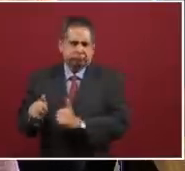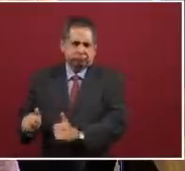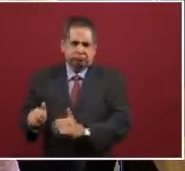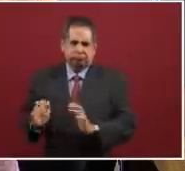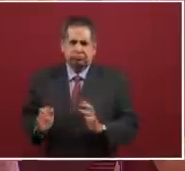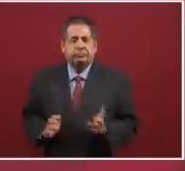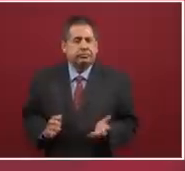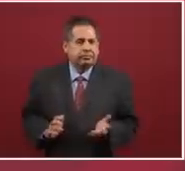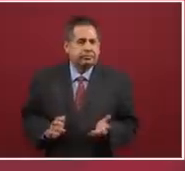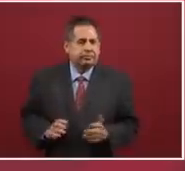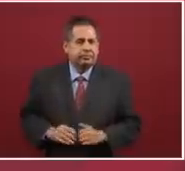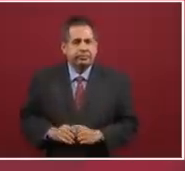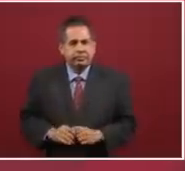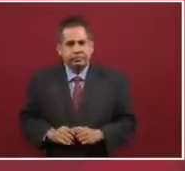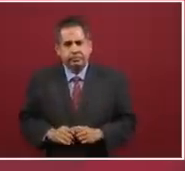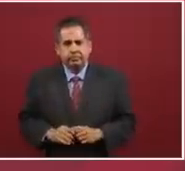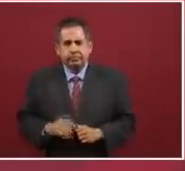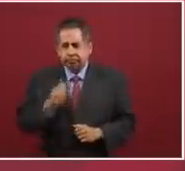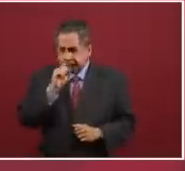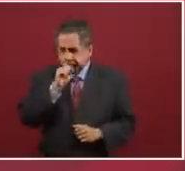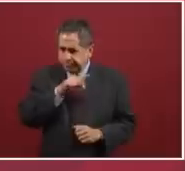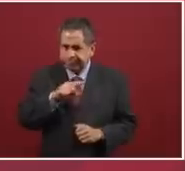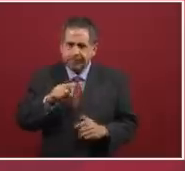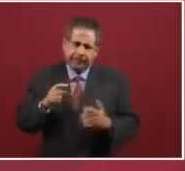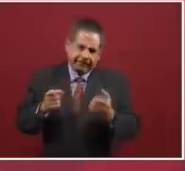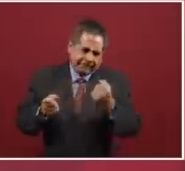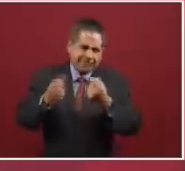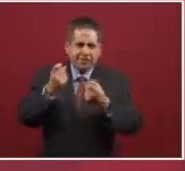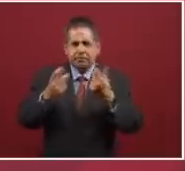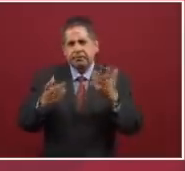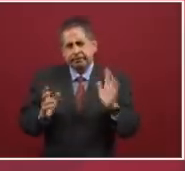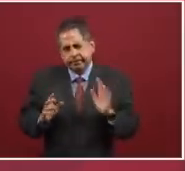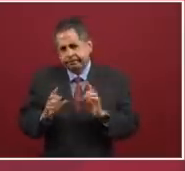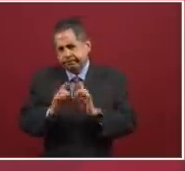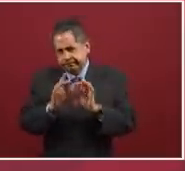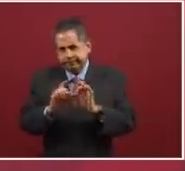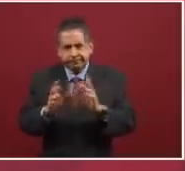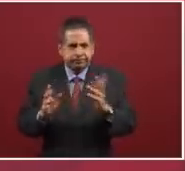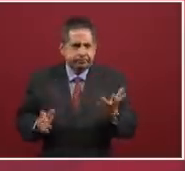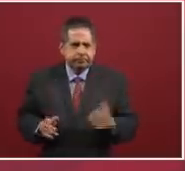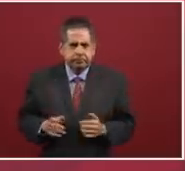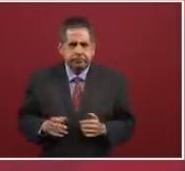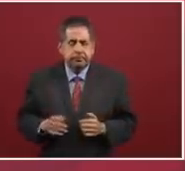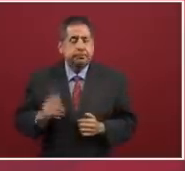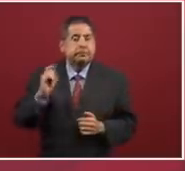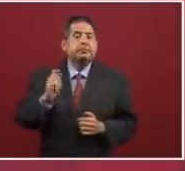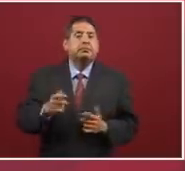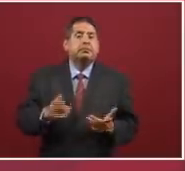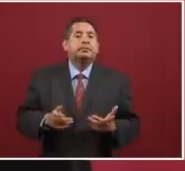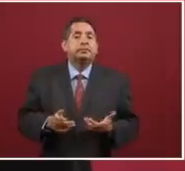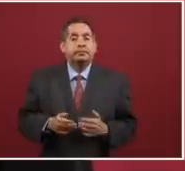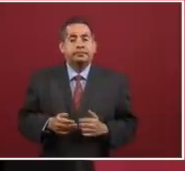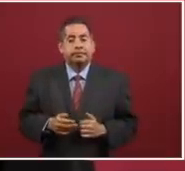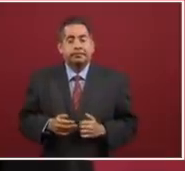Desde luego, han habido casos en donde